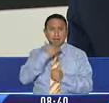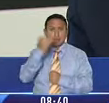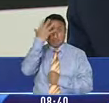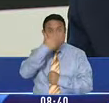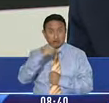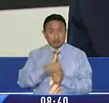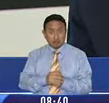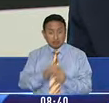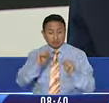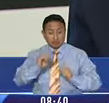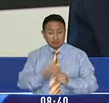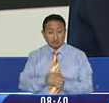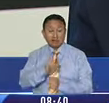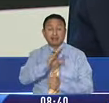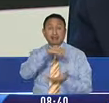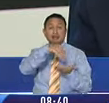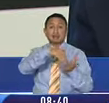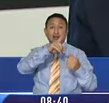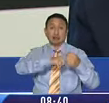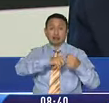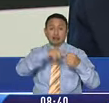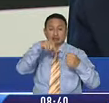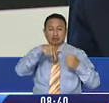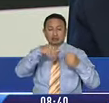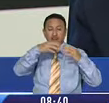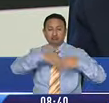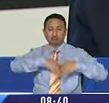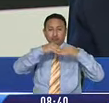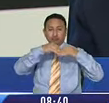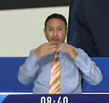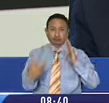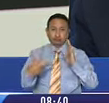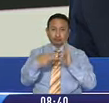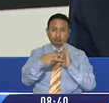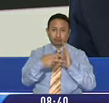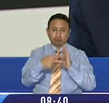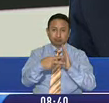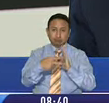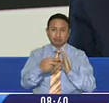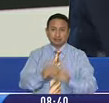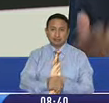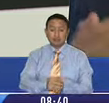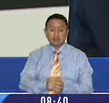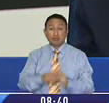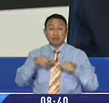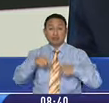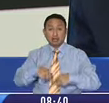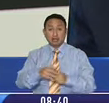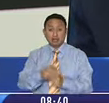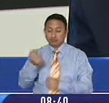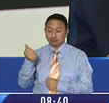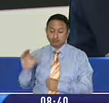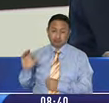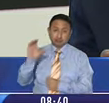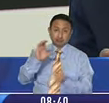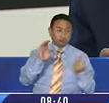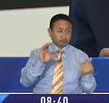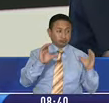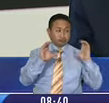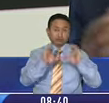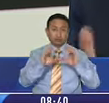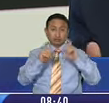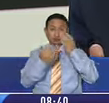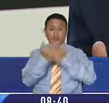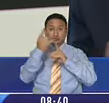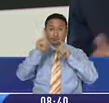bonito. A este centro histórico tenemos que activarle, tenemos que activar para que se venga la inversión. Ahora en